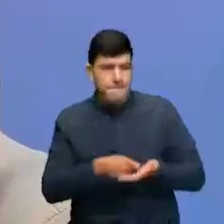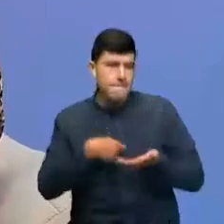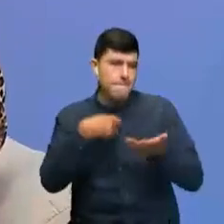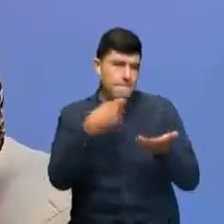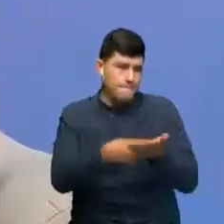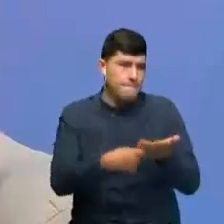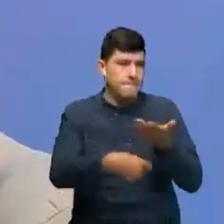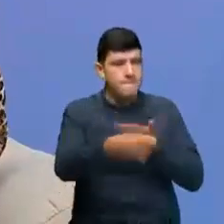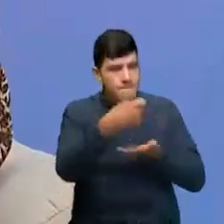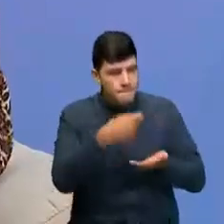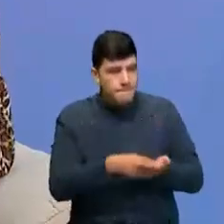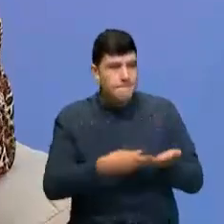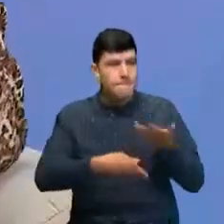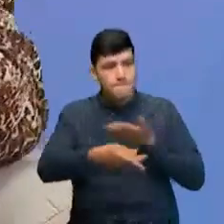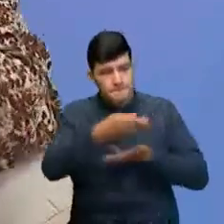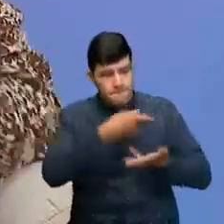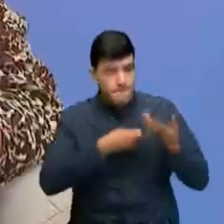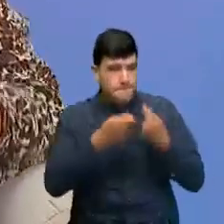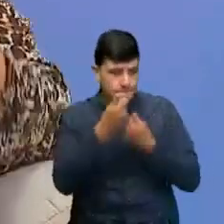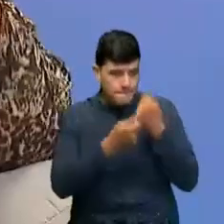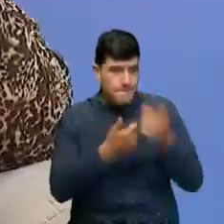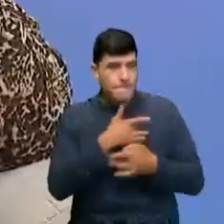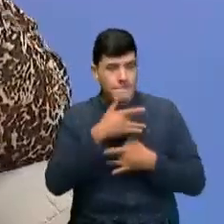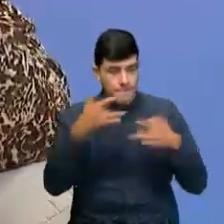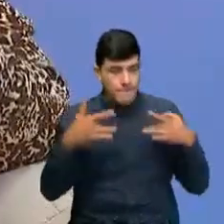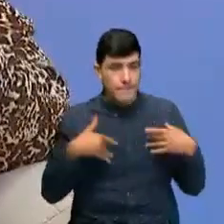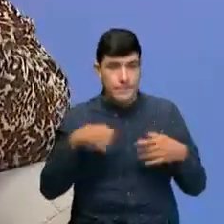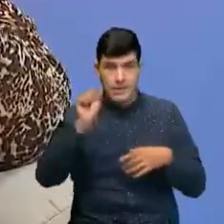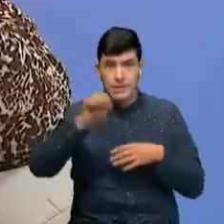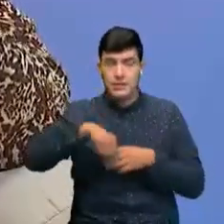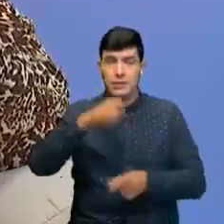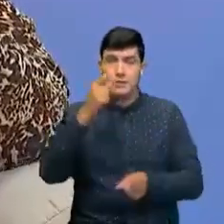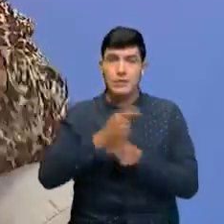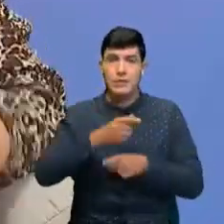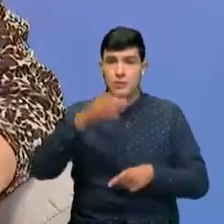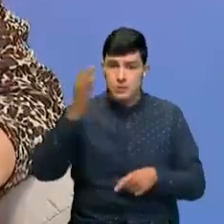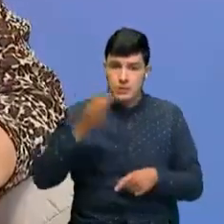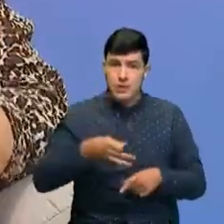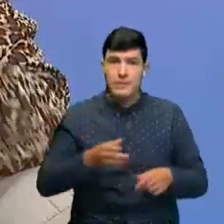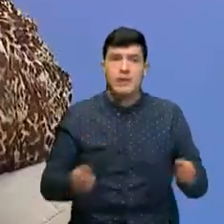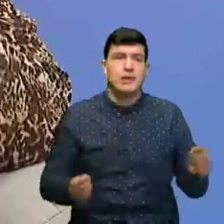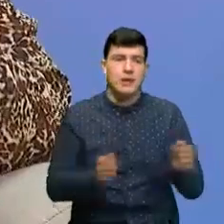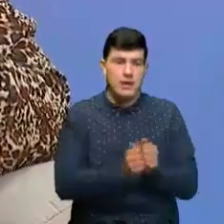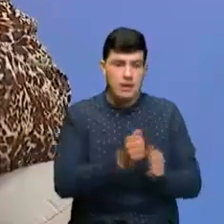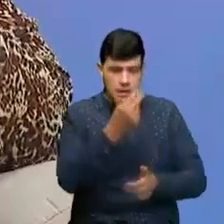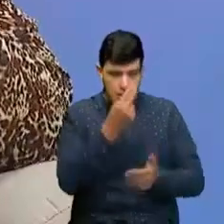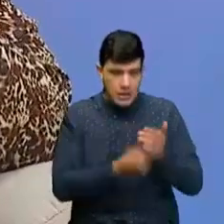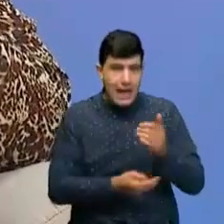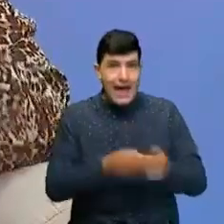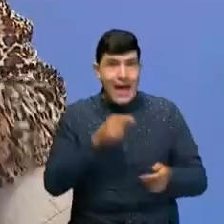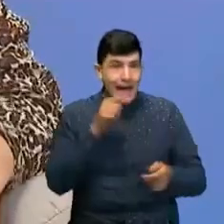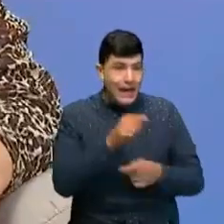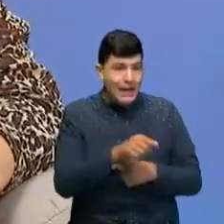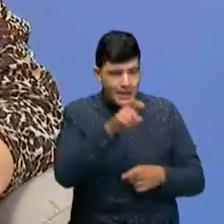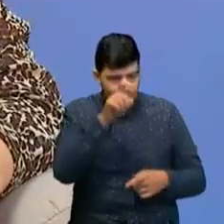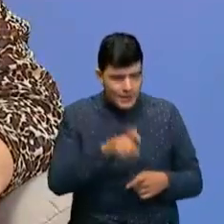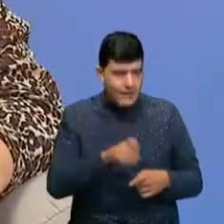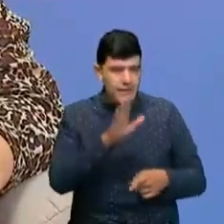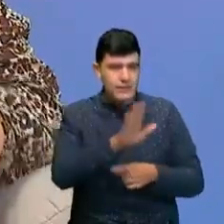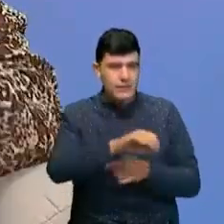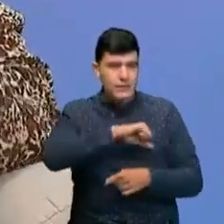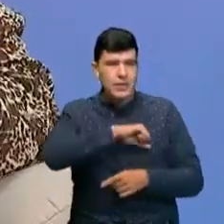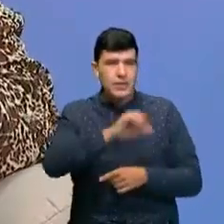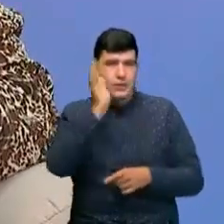ambos se soportan en la parte de salud, es decir, que siempre están juntos colaborándose. Ahí es donde tiene derecho a la